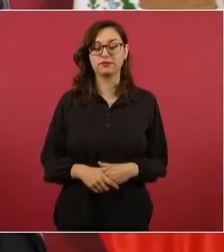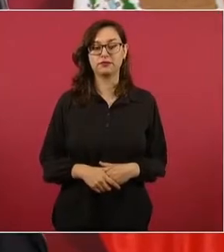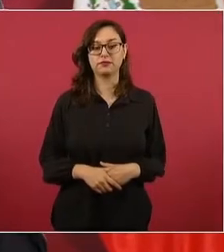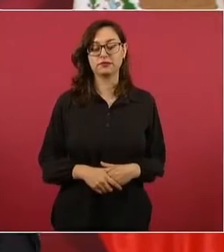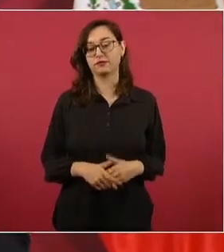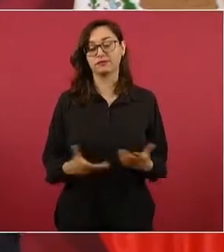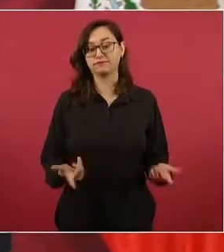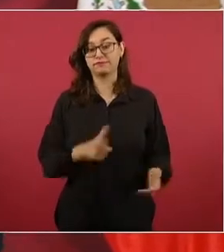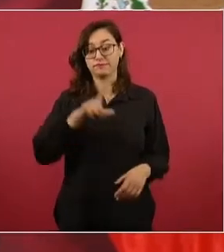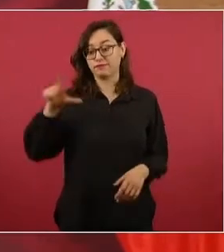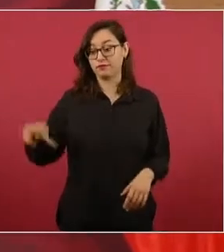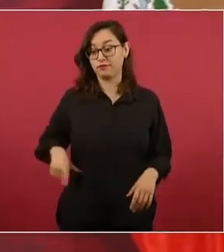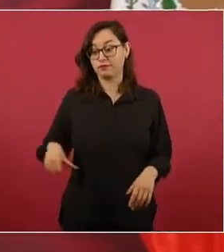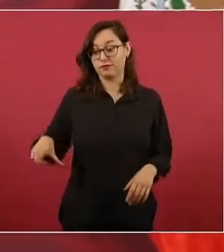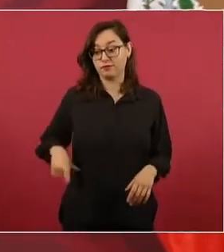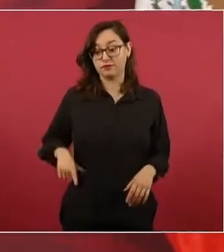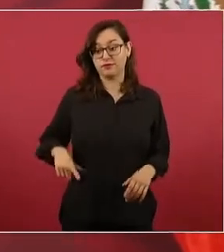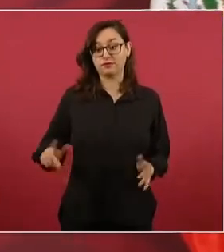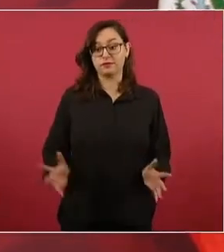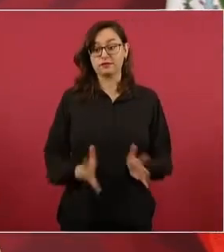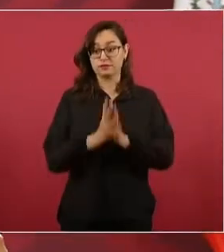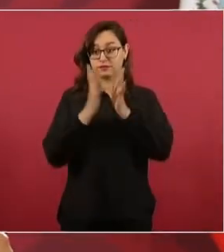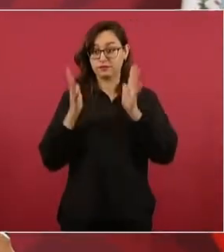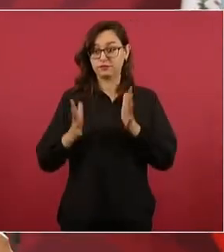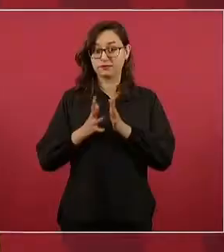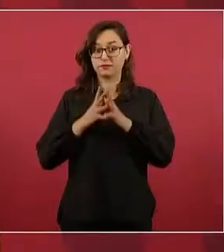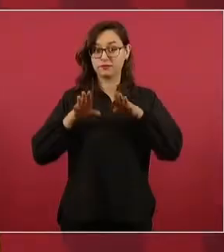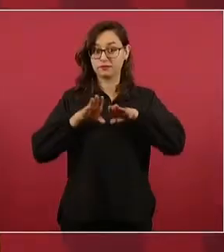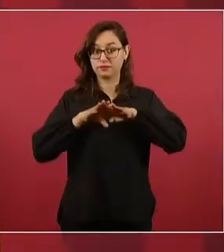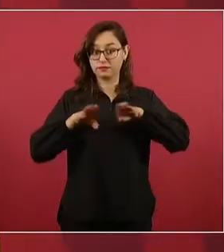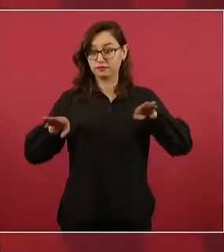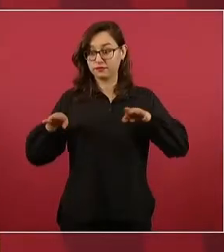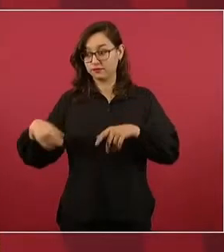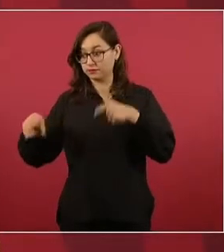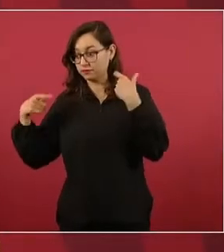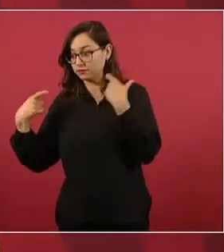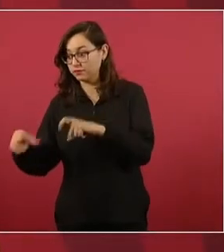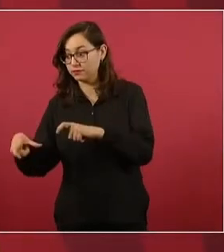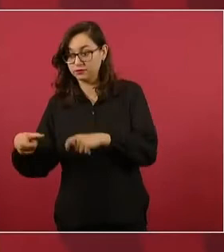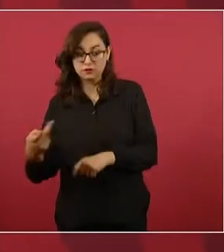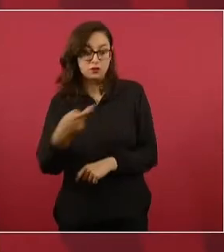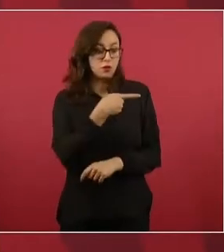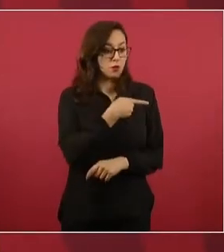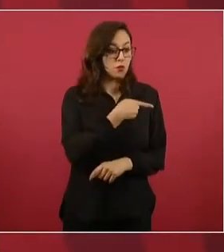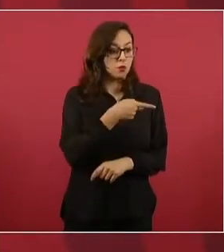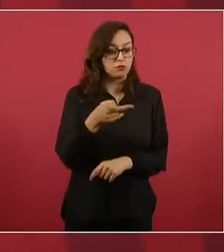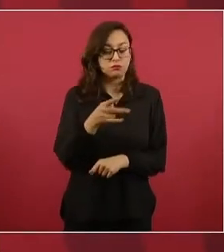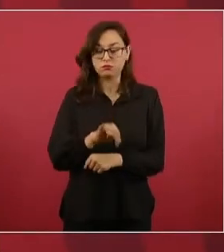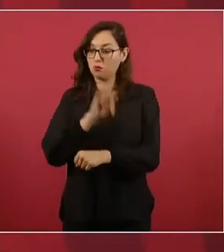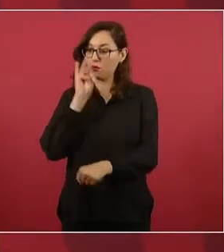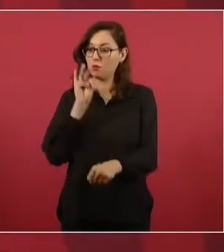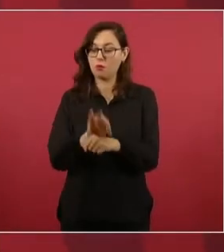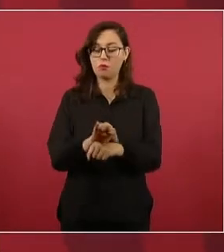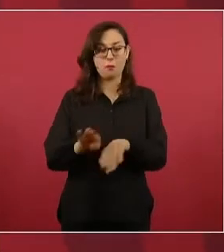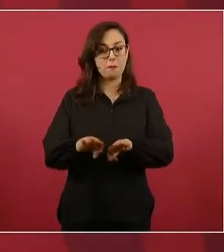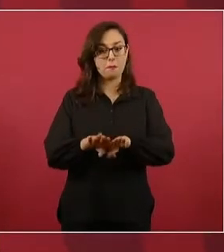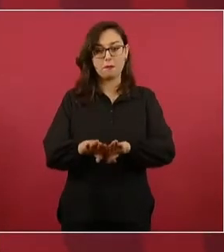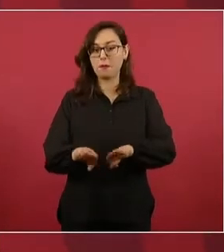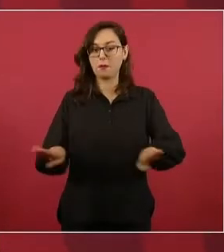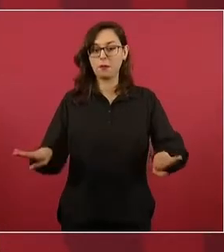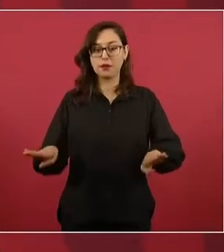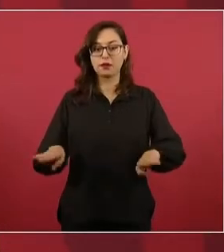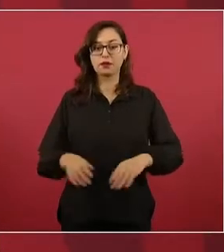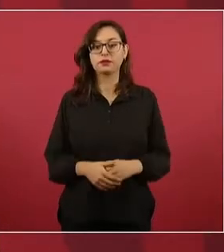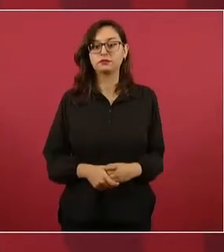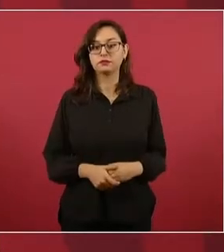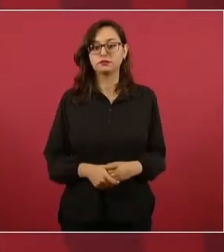democrático tiene que representar a todos, a ricos y a pobres, y no ser